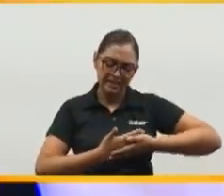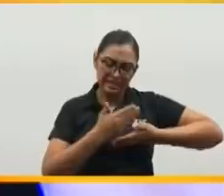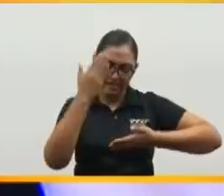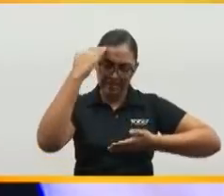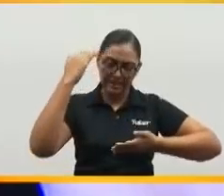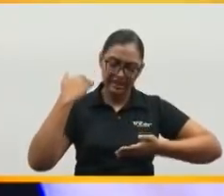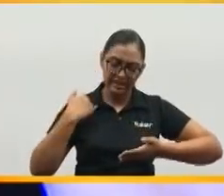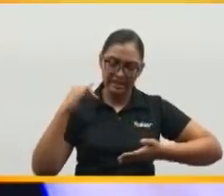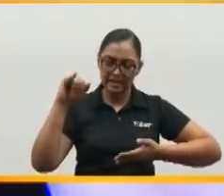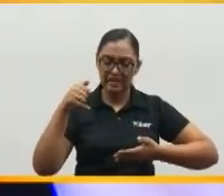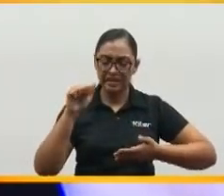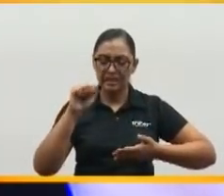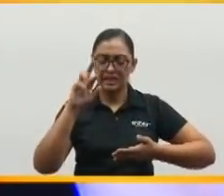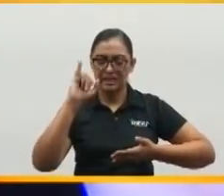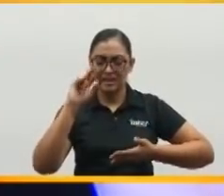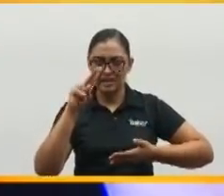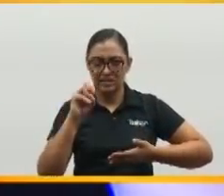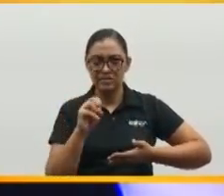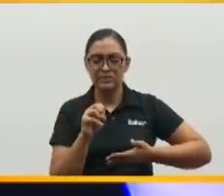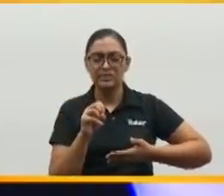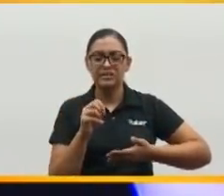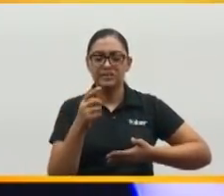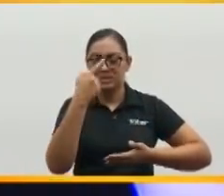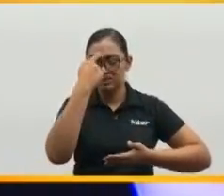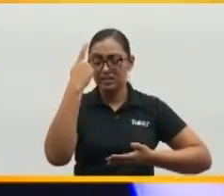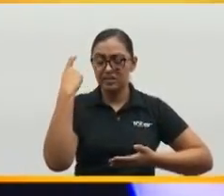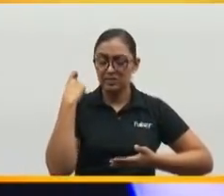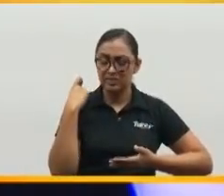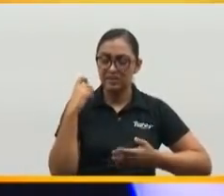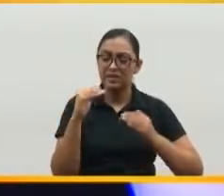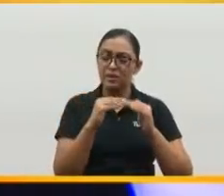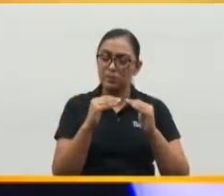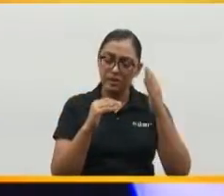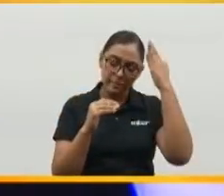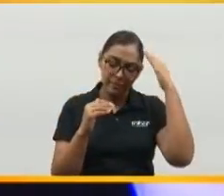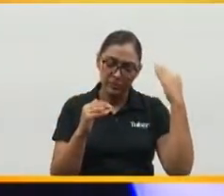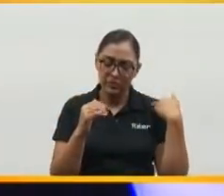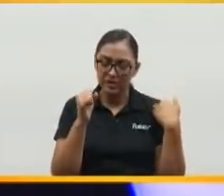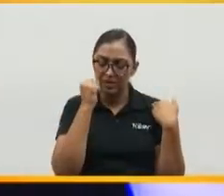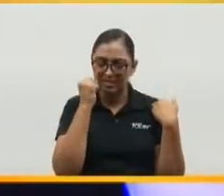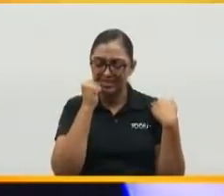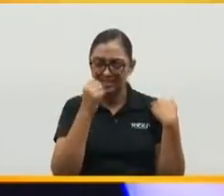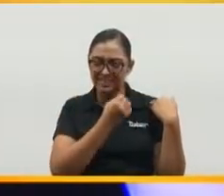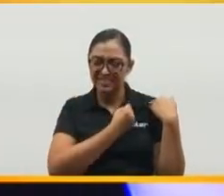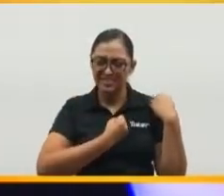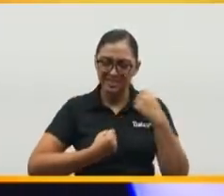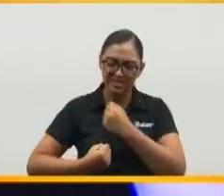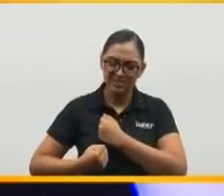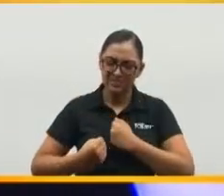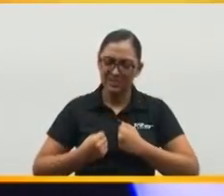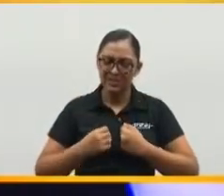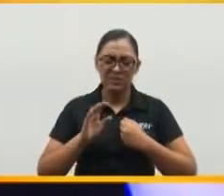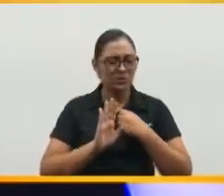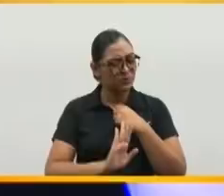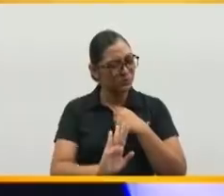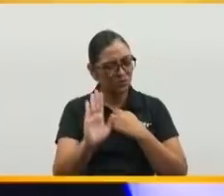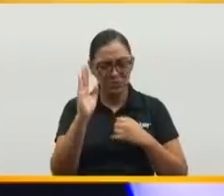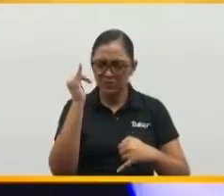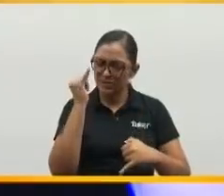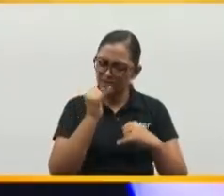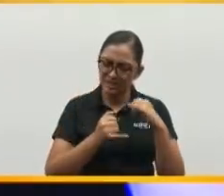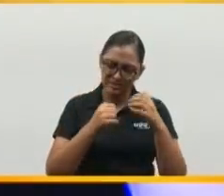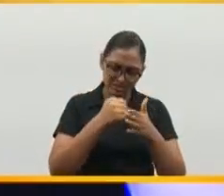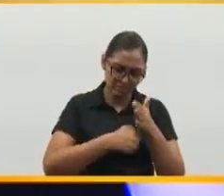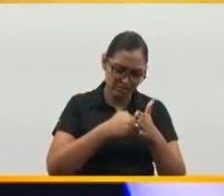sangre, nos recuerdan, Señor, que esta mujer tuvo fe, jamás se rindió, perseveró,